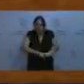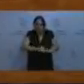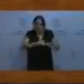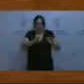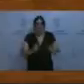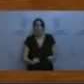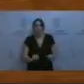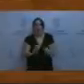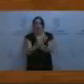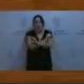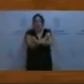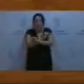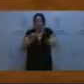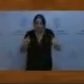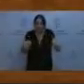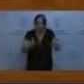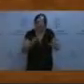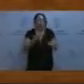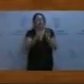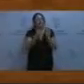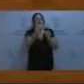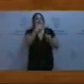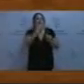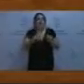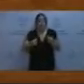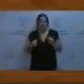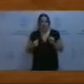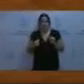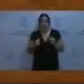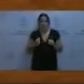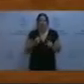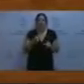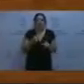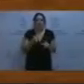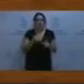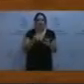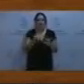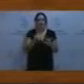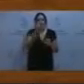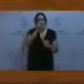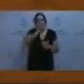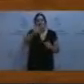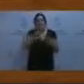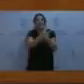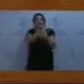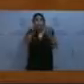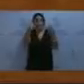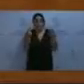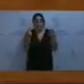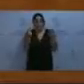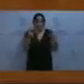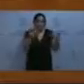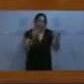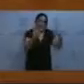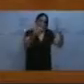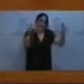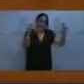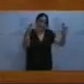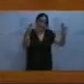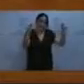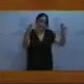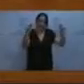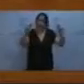Entonces, hay una cosa muy sencilla Hemos carecido el año 2016 No les lo fío más largo Señoría, vaya concluyendo